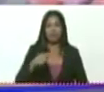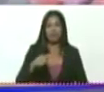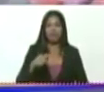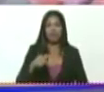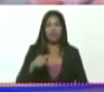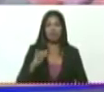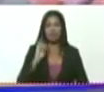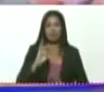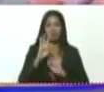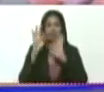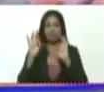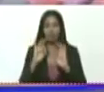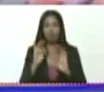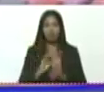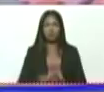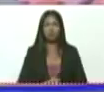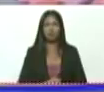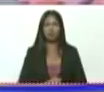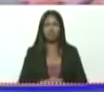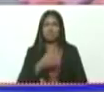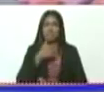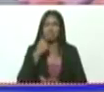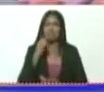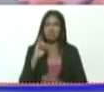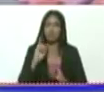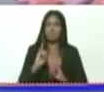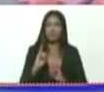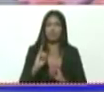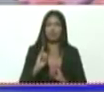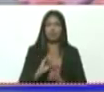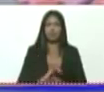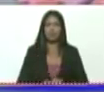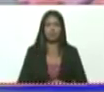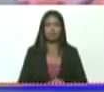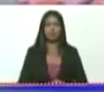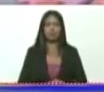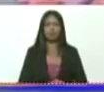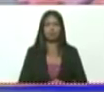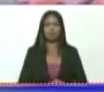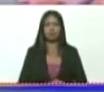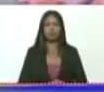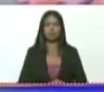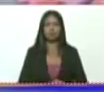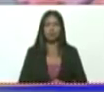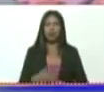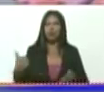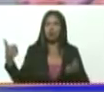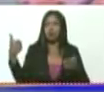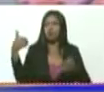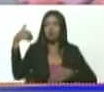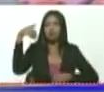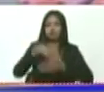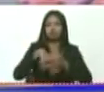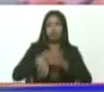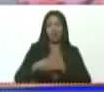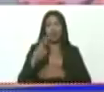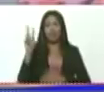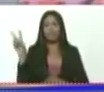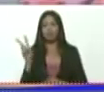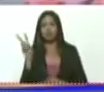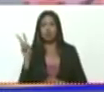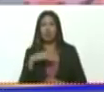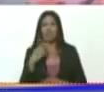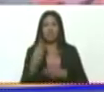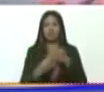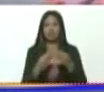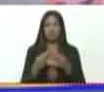Venezuela. Quiere decir, para los fascistas, la forma de elegir un presidente es dar un golpe armado, asaltar con armas